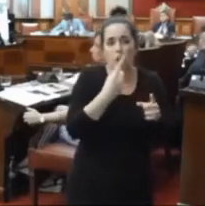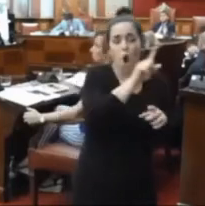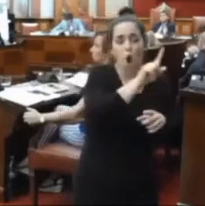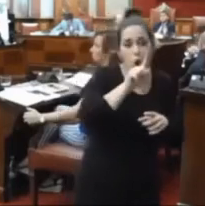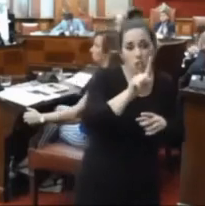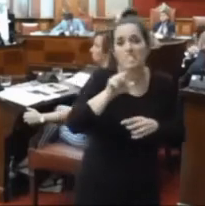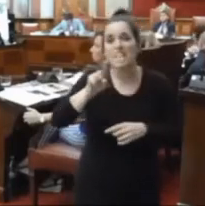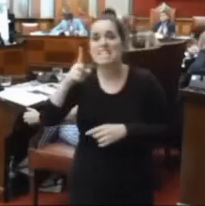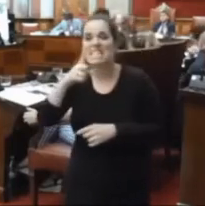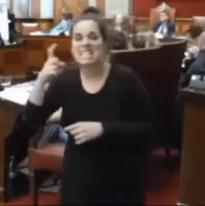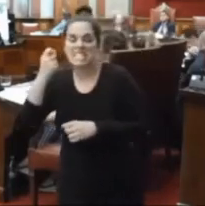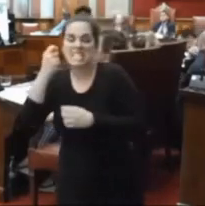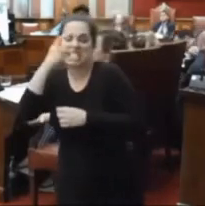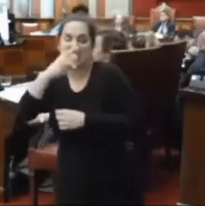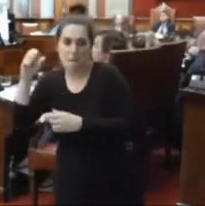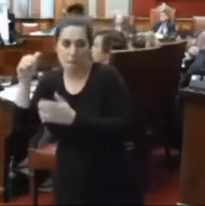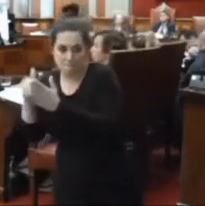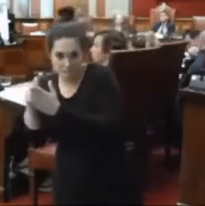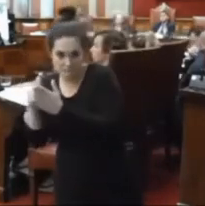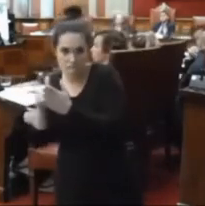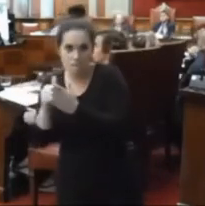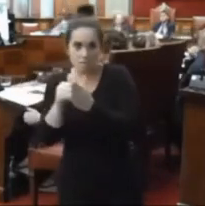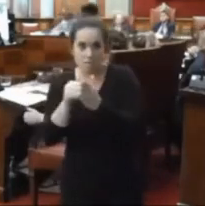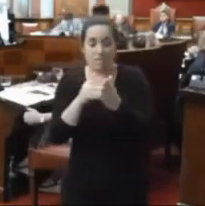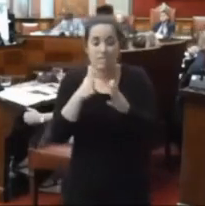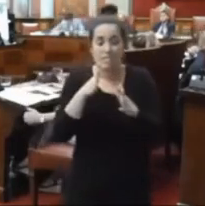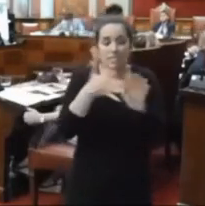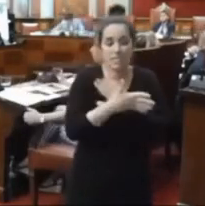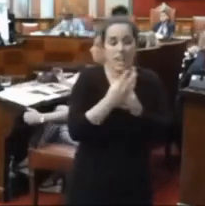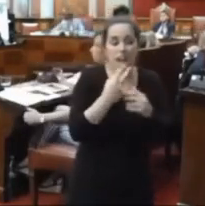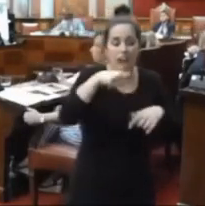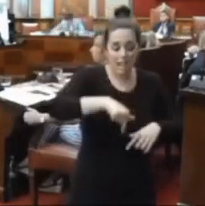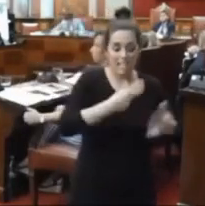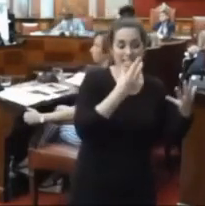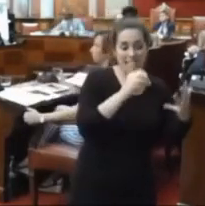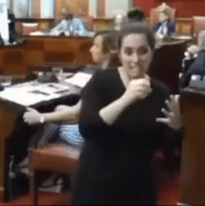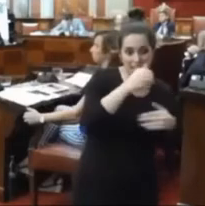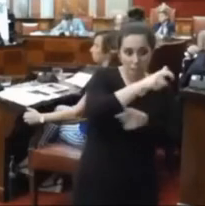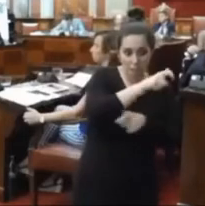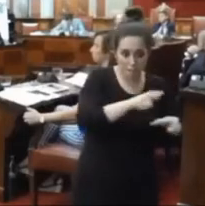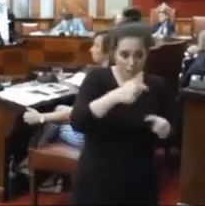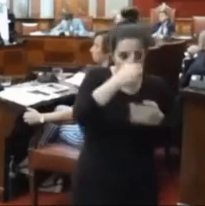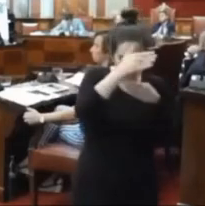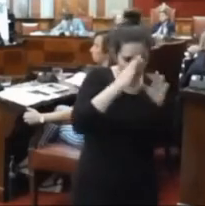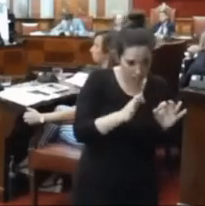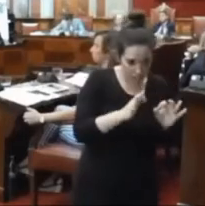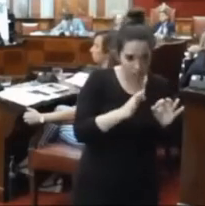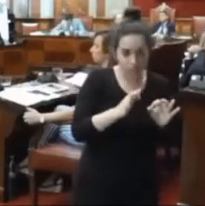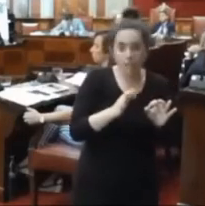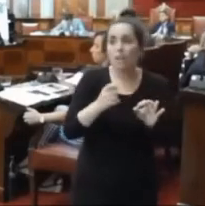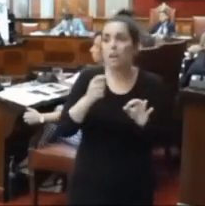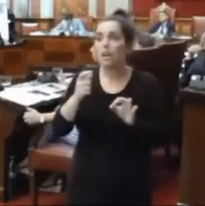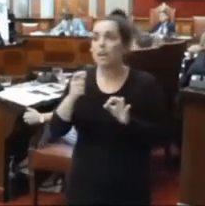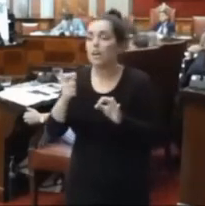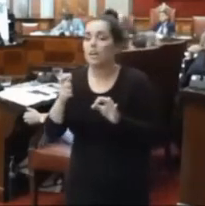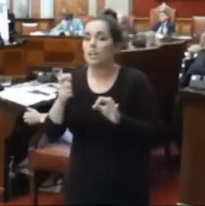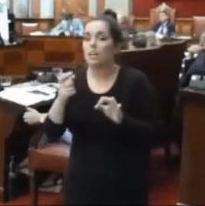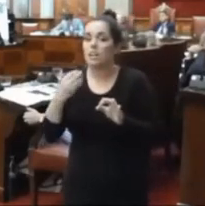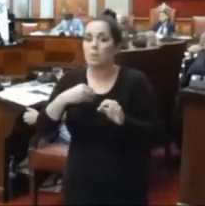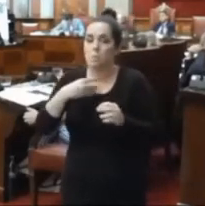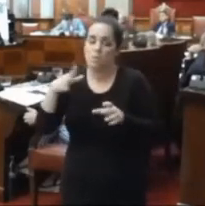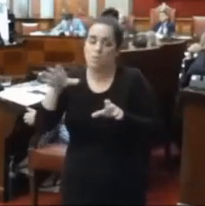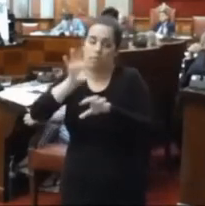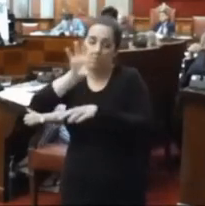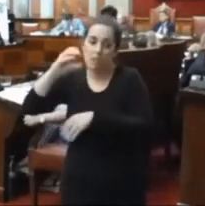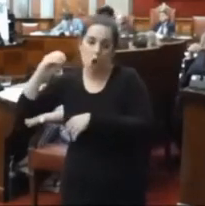100.000 en el Estado español. Si atendemos a, y 70 en los países de la OCDE, si atendemos a las